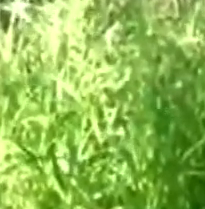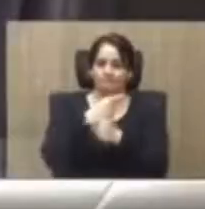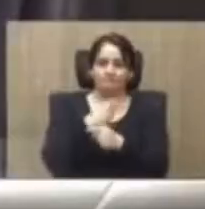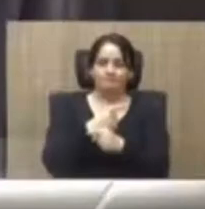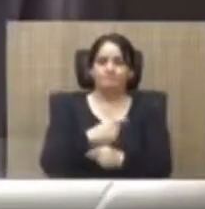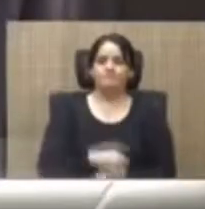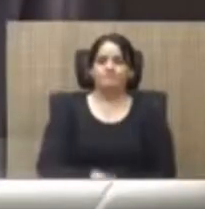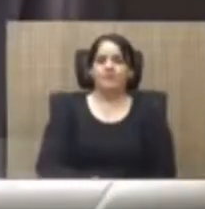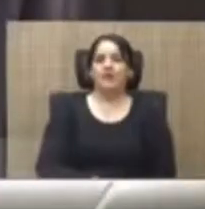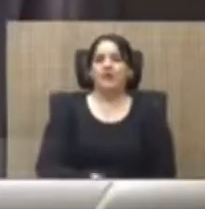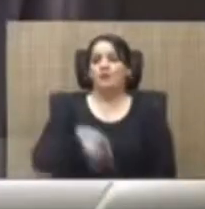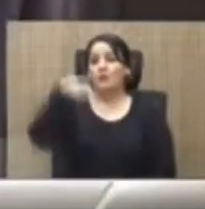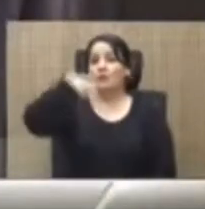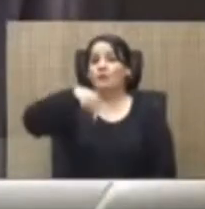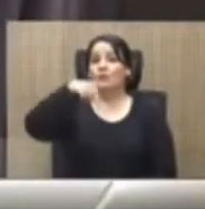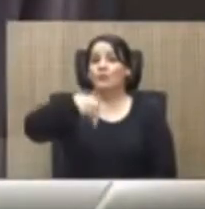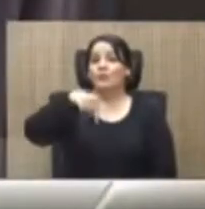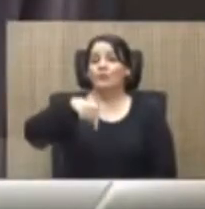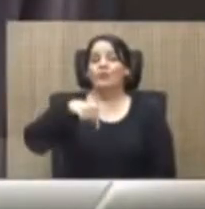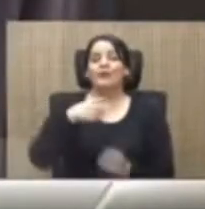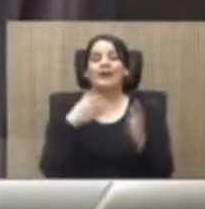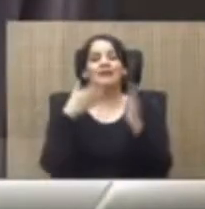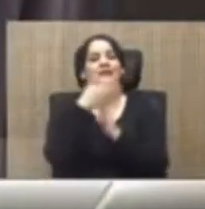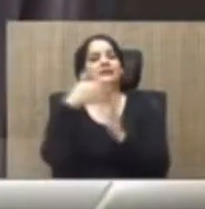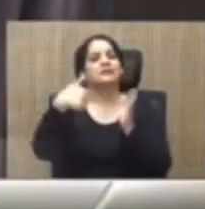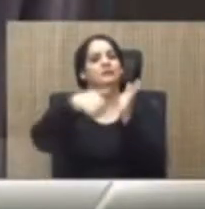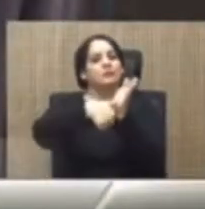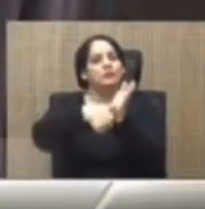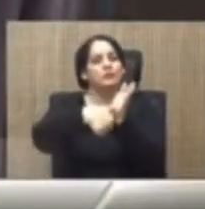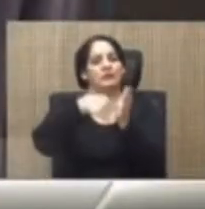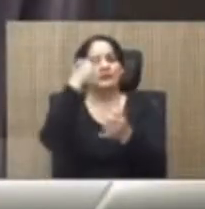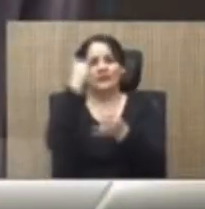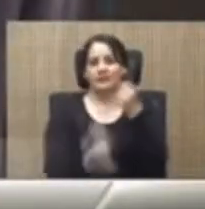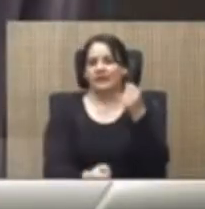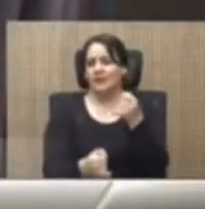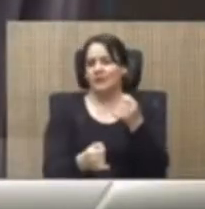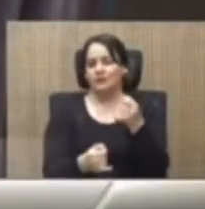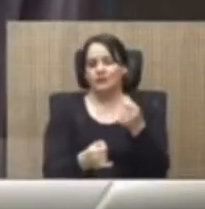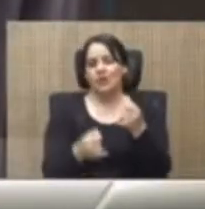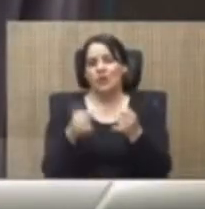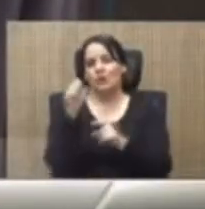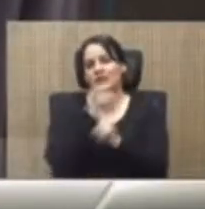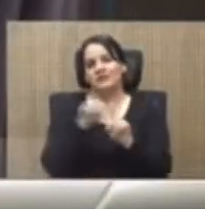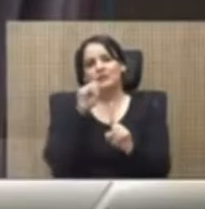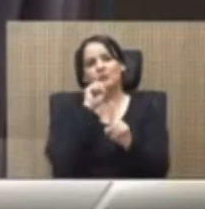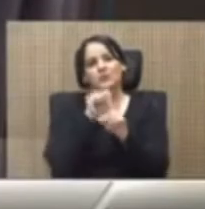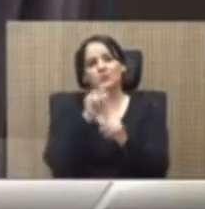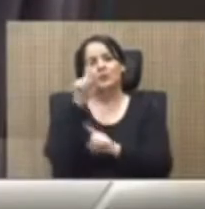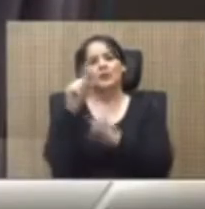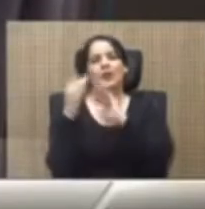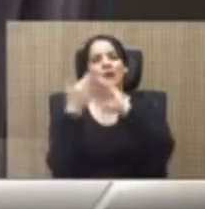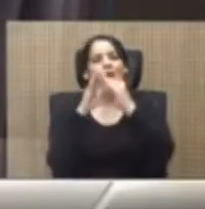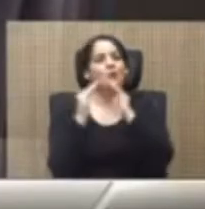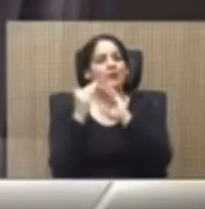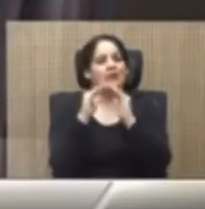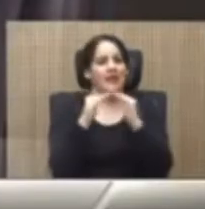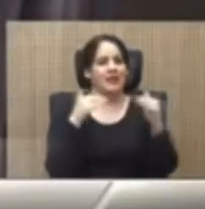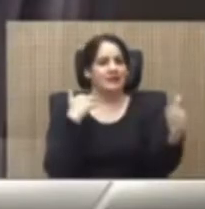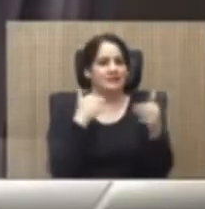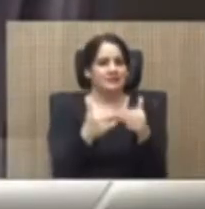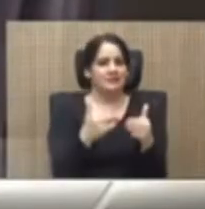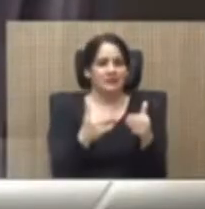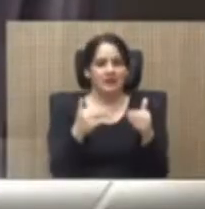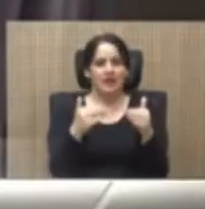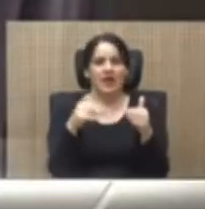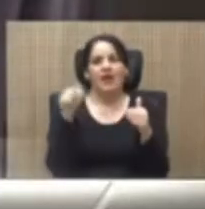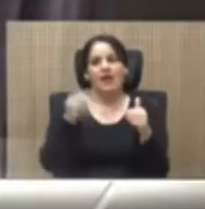a través de esta votación cerramos un ciclo en una comunidad cercana al casco